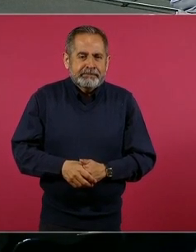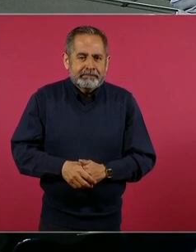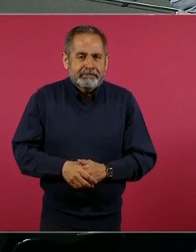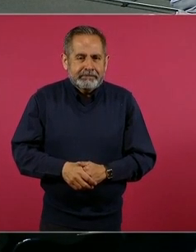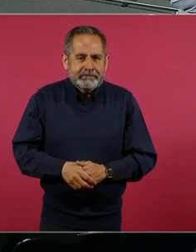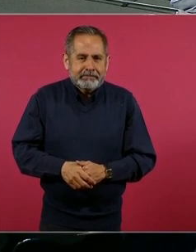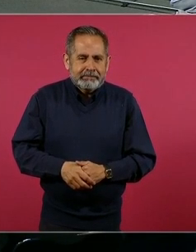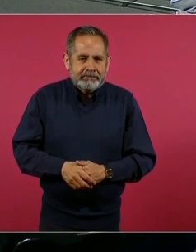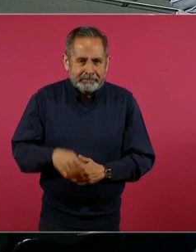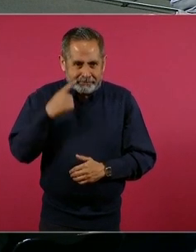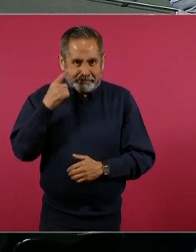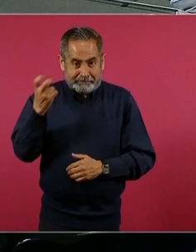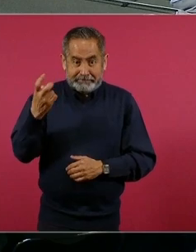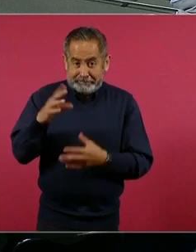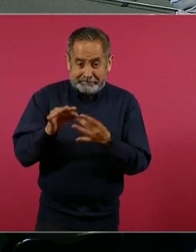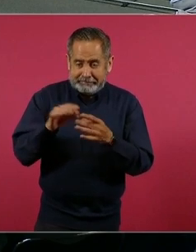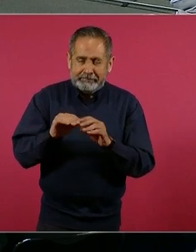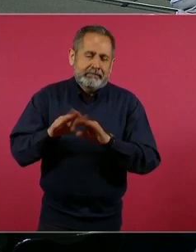Ah, aquí está, pues.